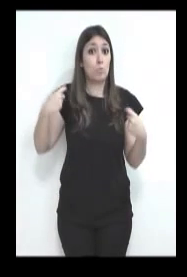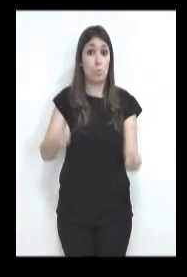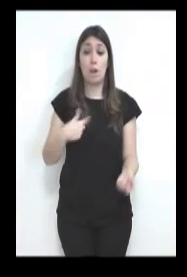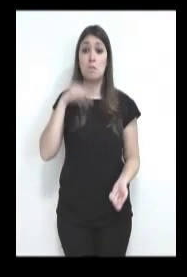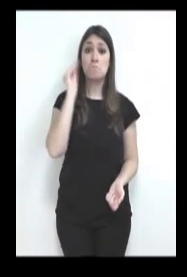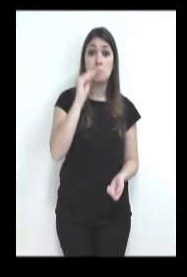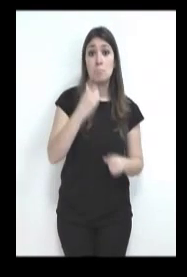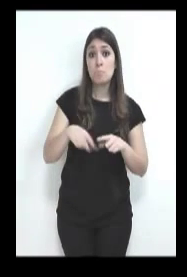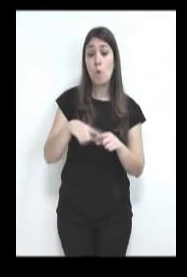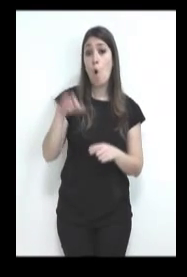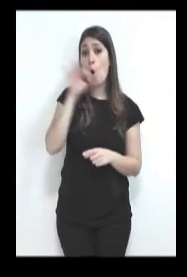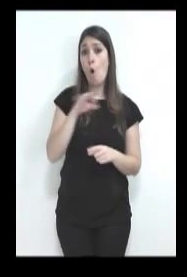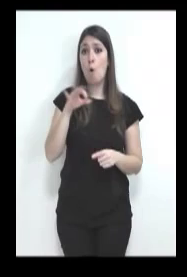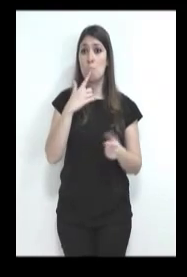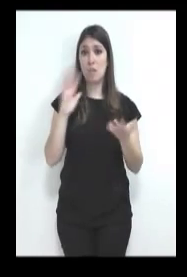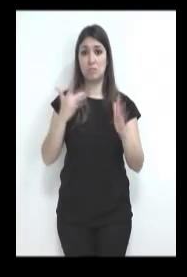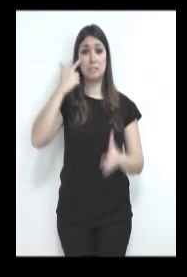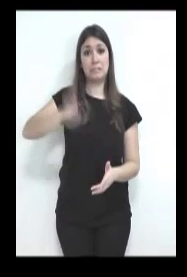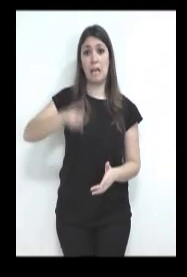o con cierta cotidianidad.